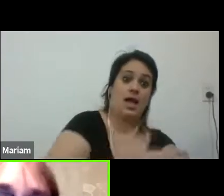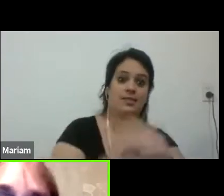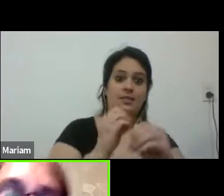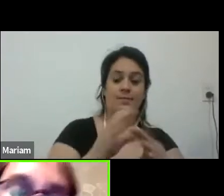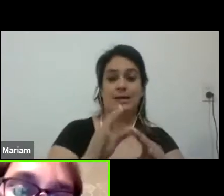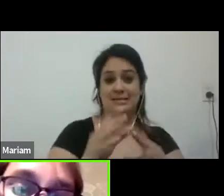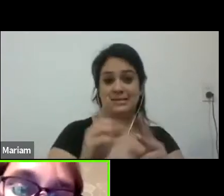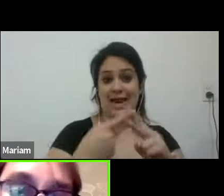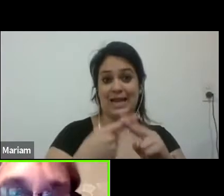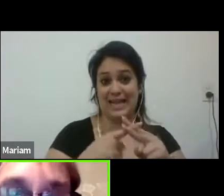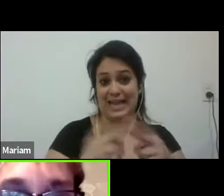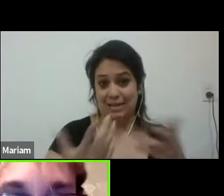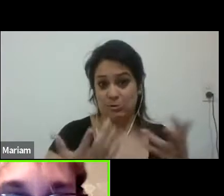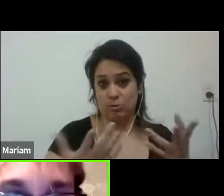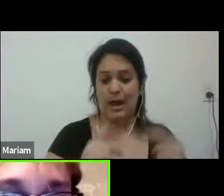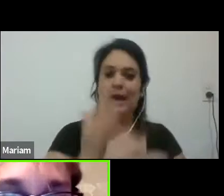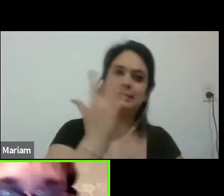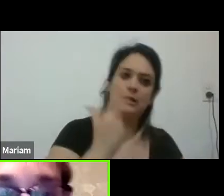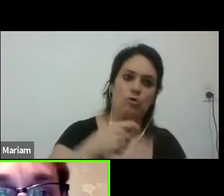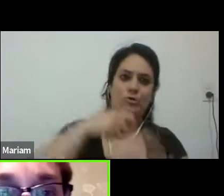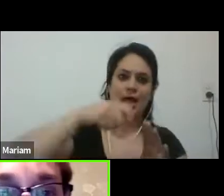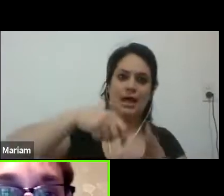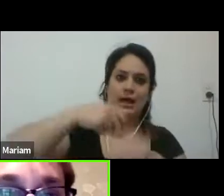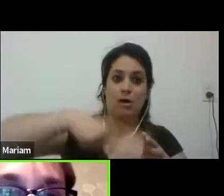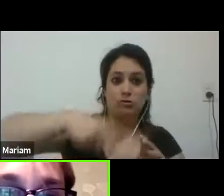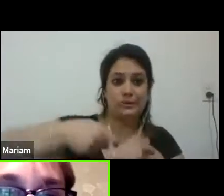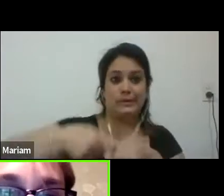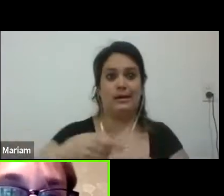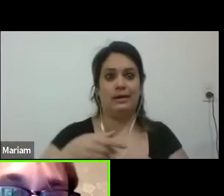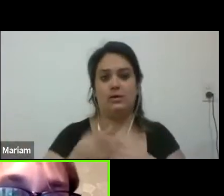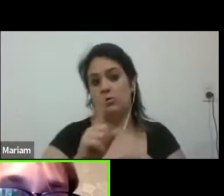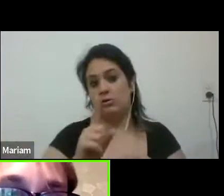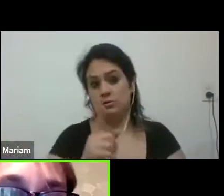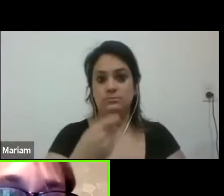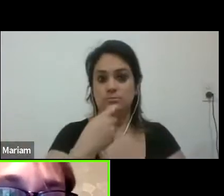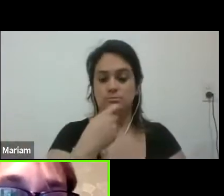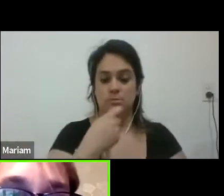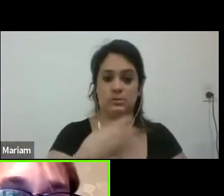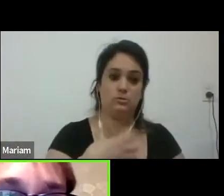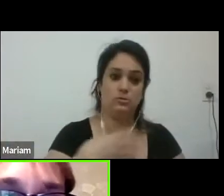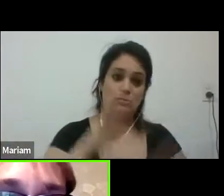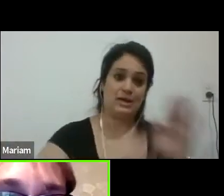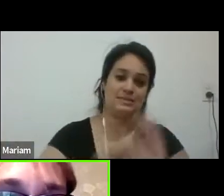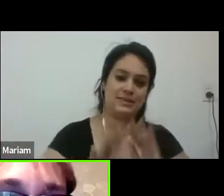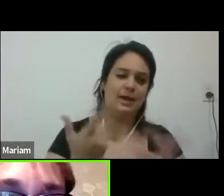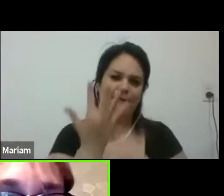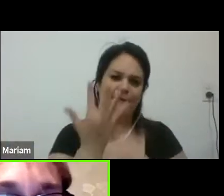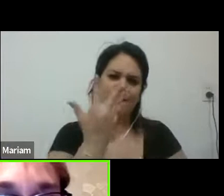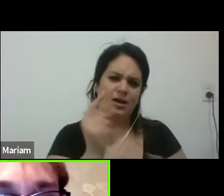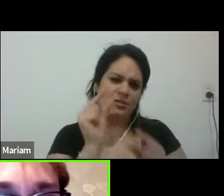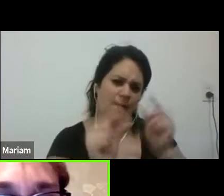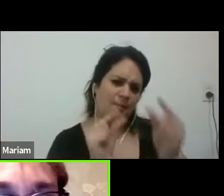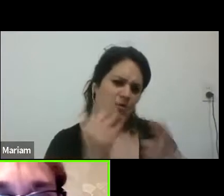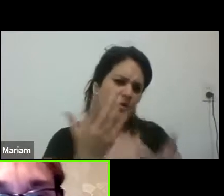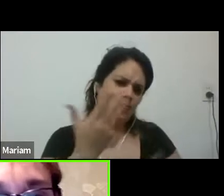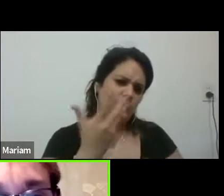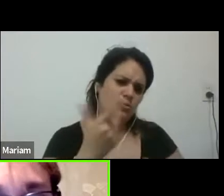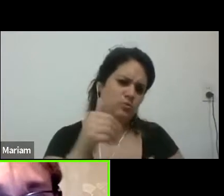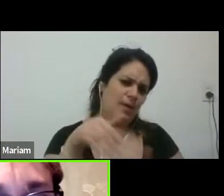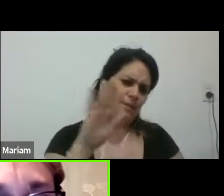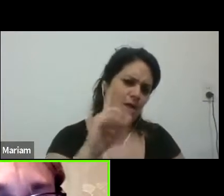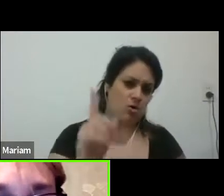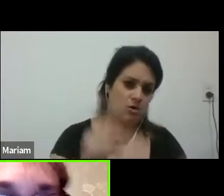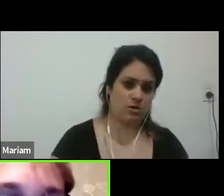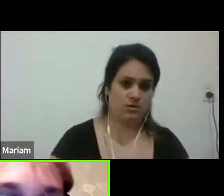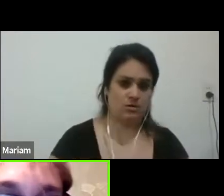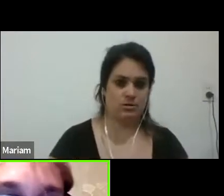aquellas personas que quieran saber si les gusta la gastronomía o no pueden realizar algún tipo de curso a fin de ir metiendo mano en la cocina y saber si es a lo que se quieren